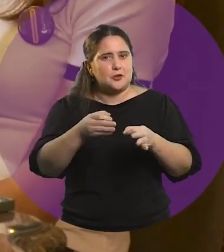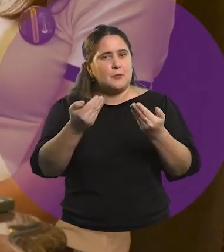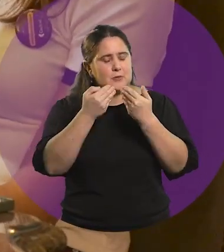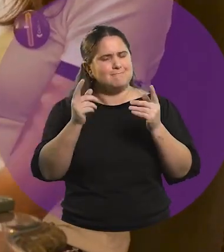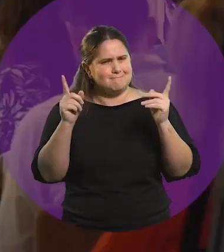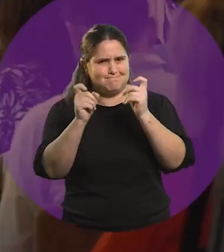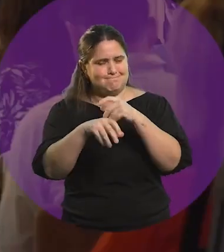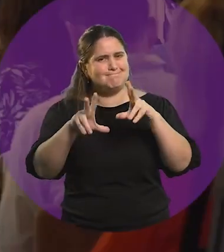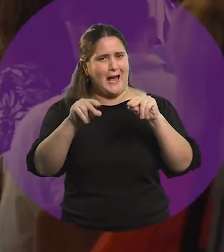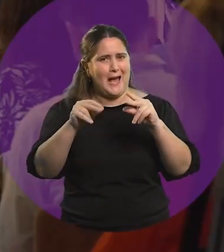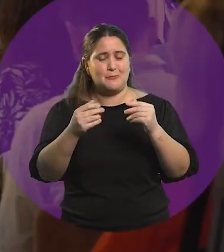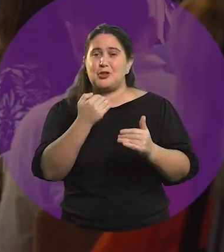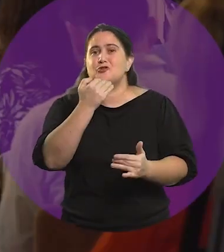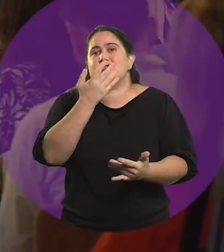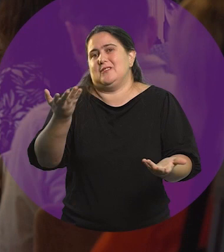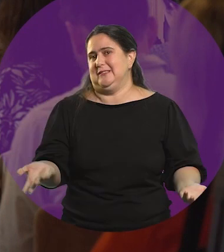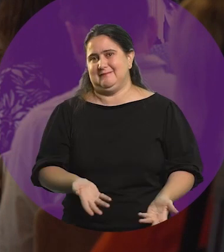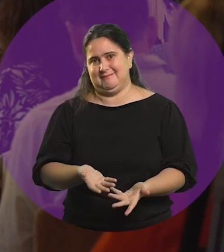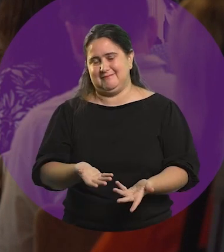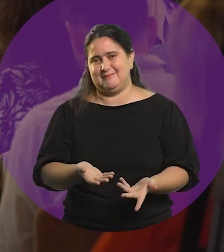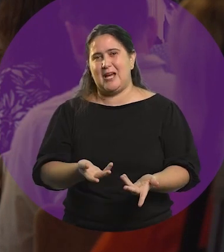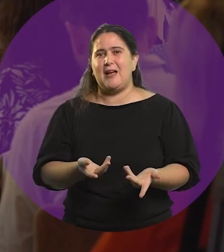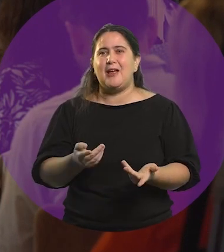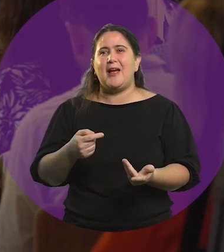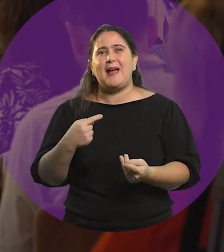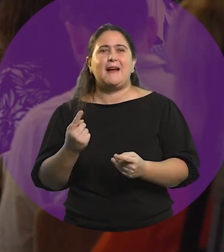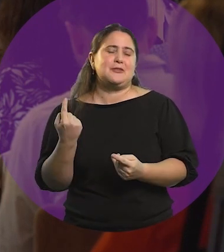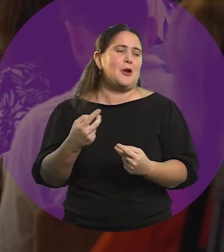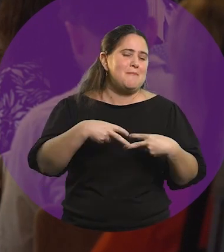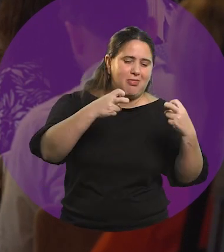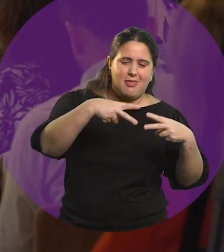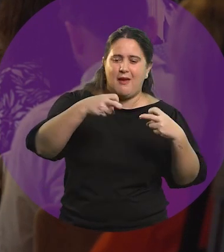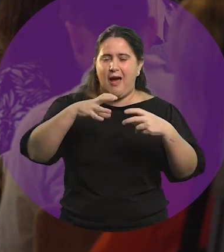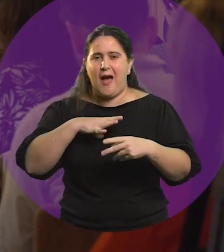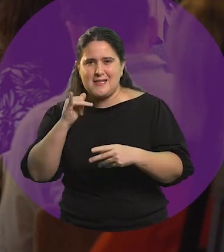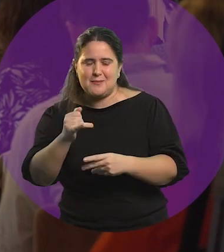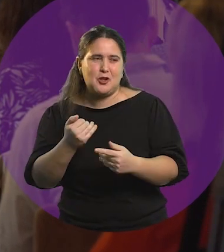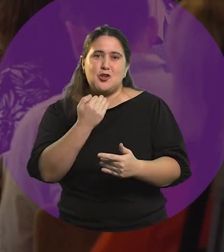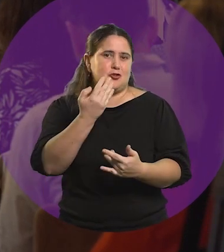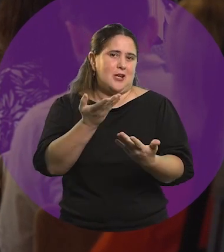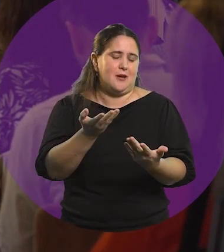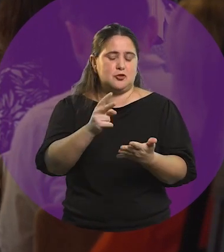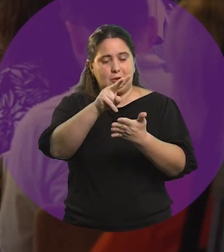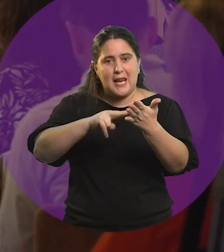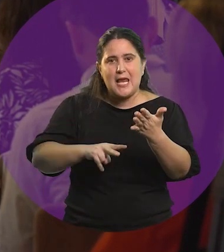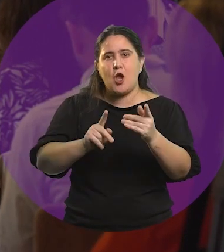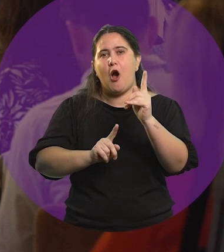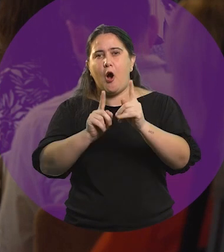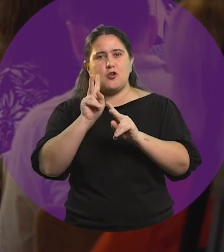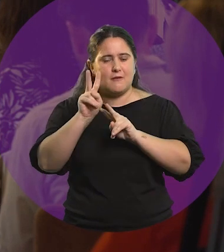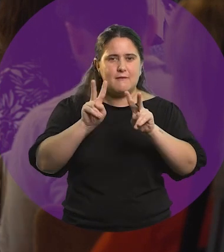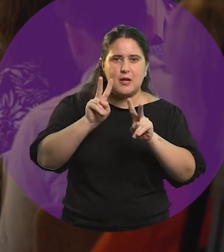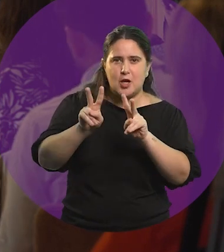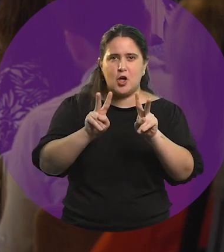una pregunta re compleja, porque además en esto nadie sabe, ¿no? Todo el mundo está investigando. Yo lo que puedo decir es de lo que hemos leído y las cosas que